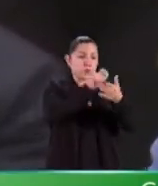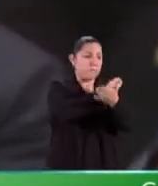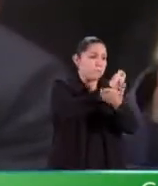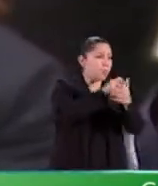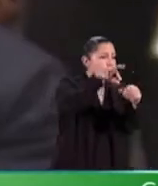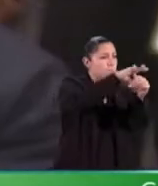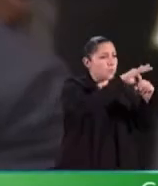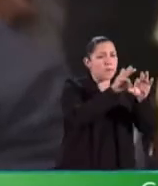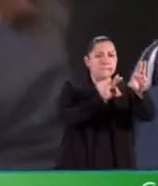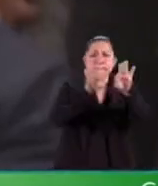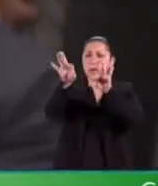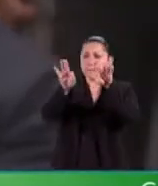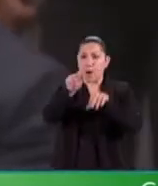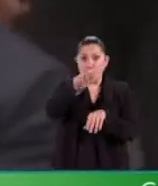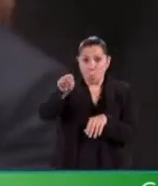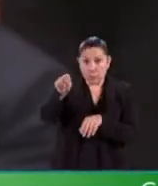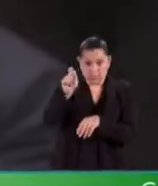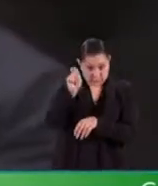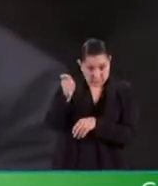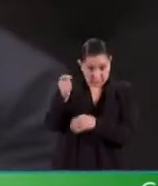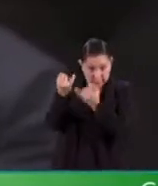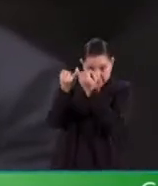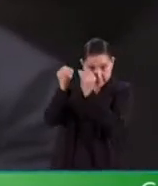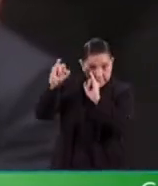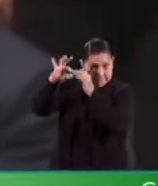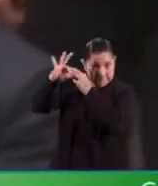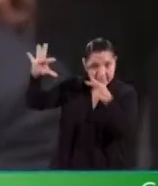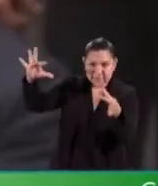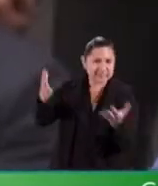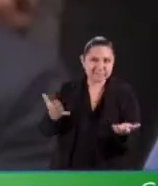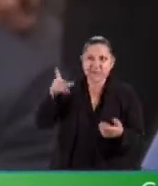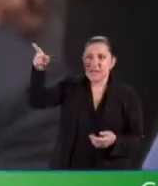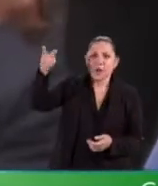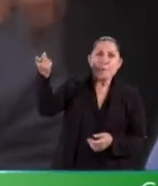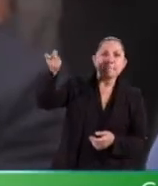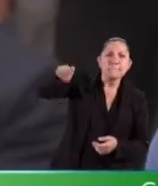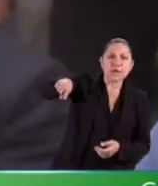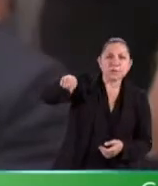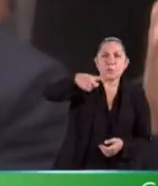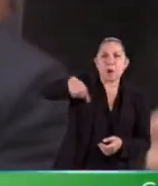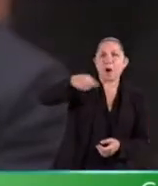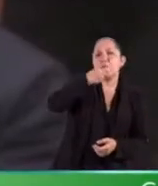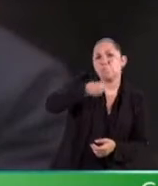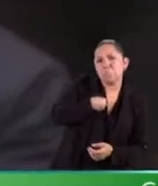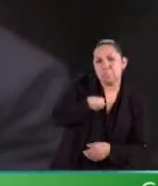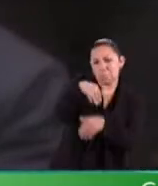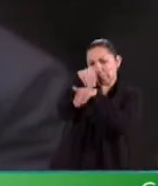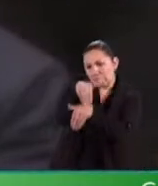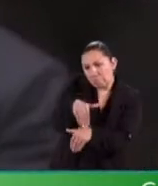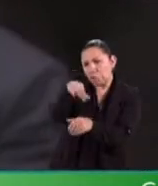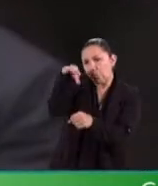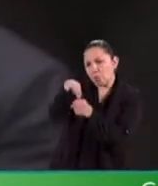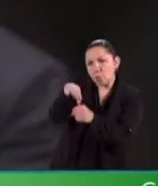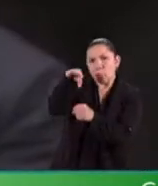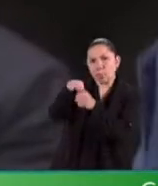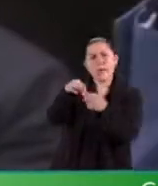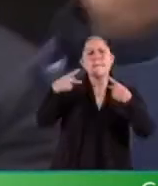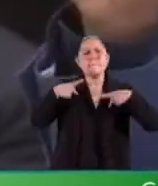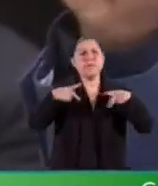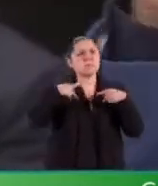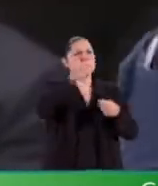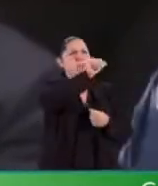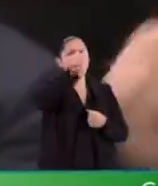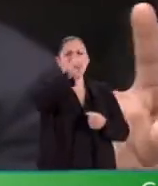vienen aquí y votan como les dicen, dejando de lado el análisis, las opiniones de expertos,